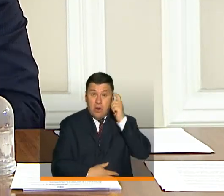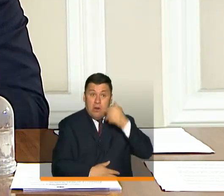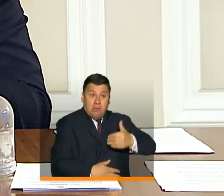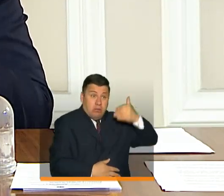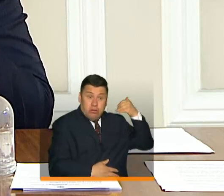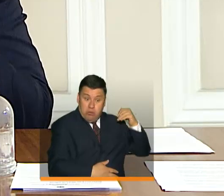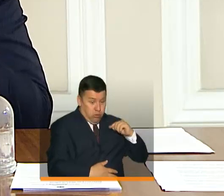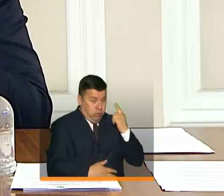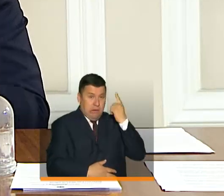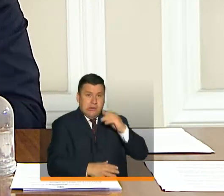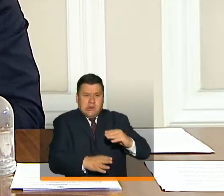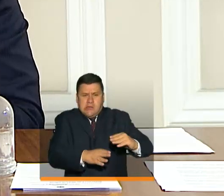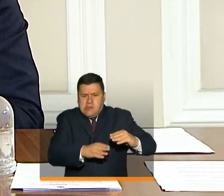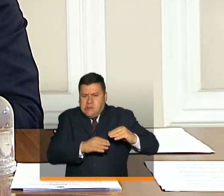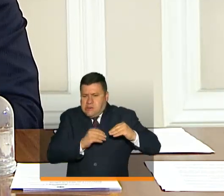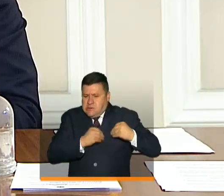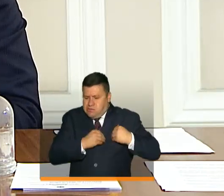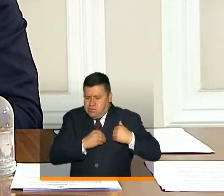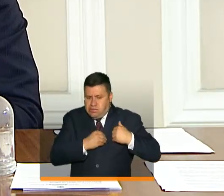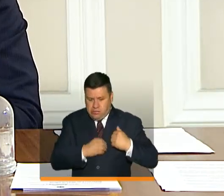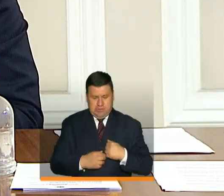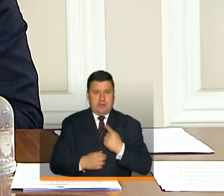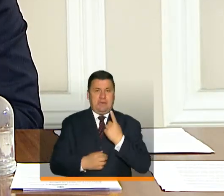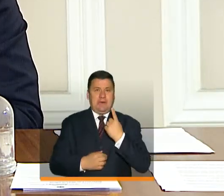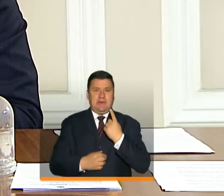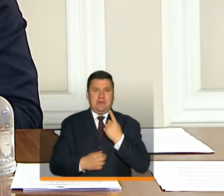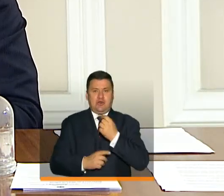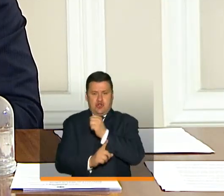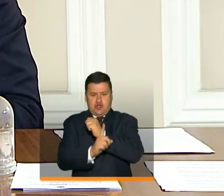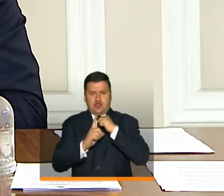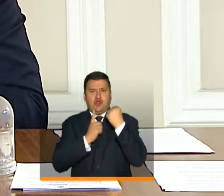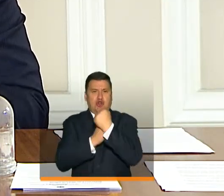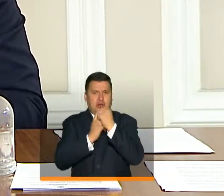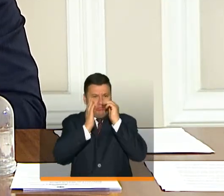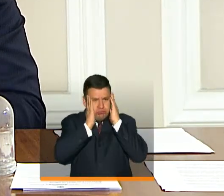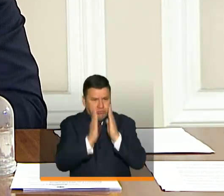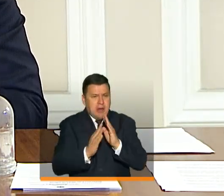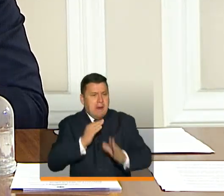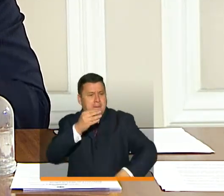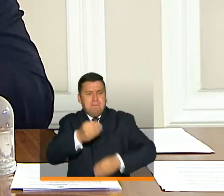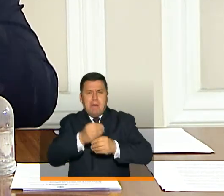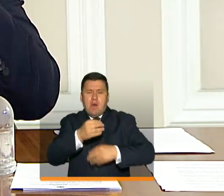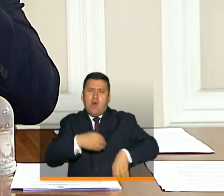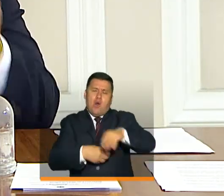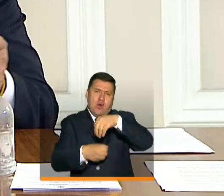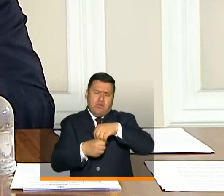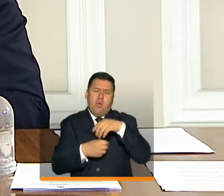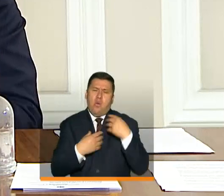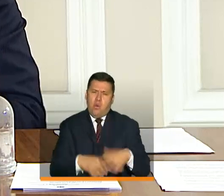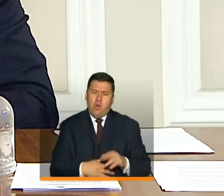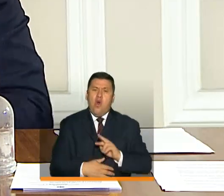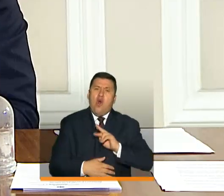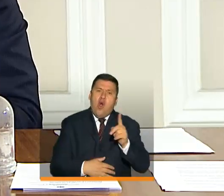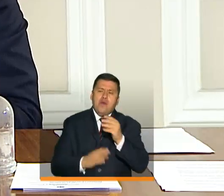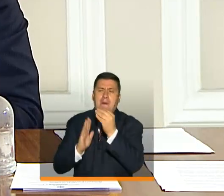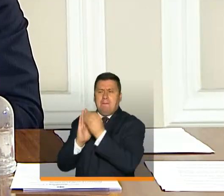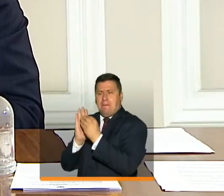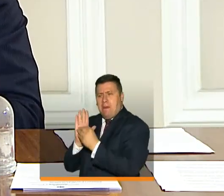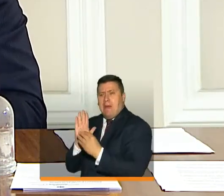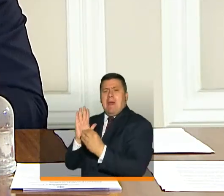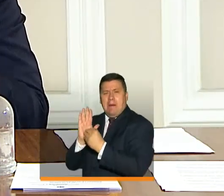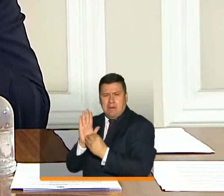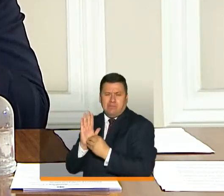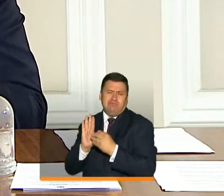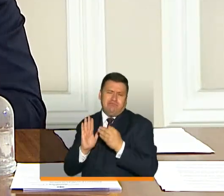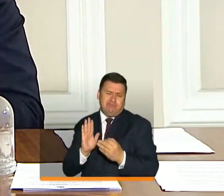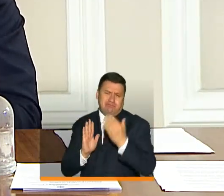gobierno había asumido un reto de tal magnitud en lo social, que se complementa también con otras iniciativas,